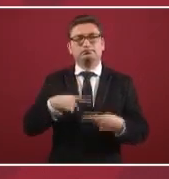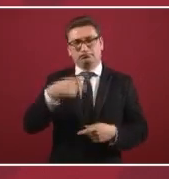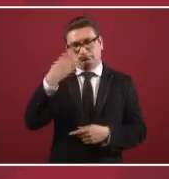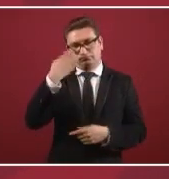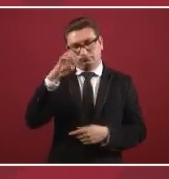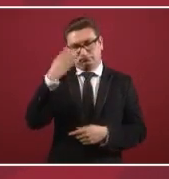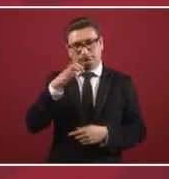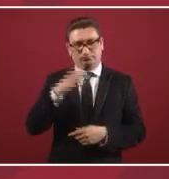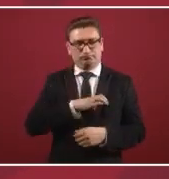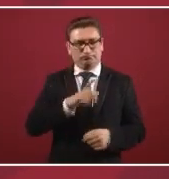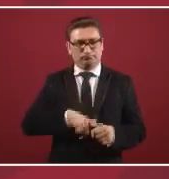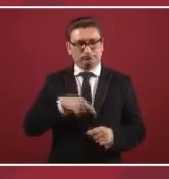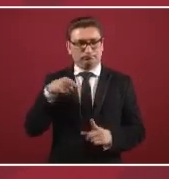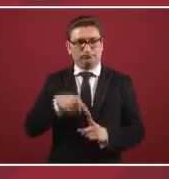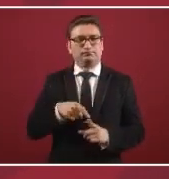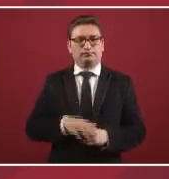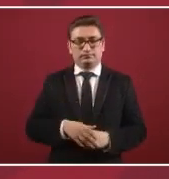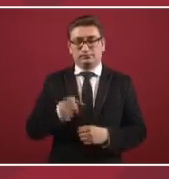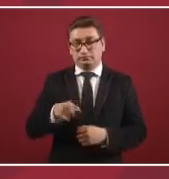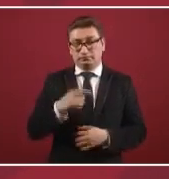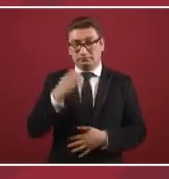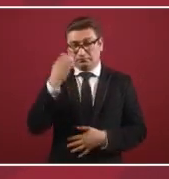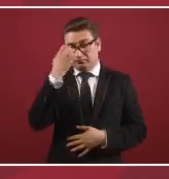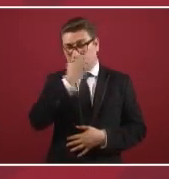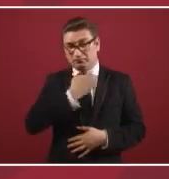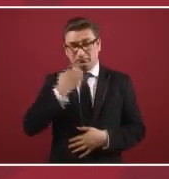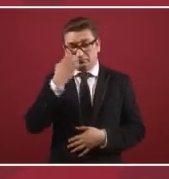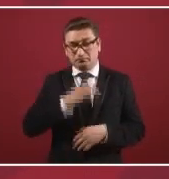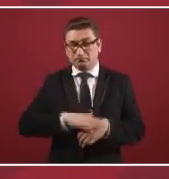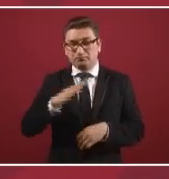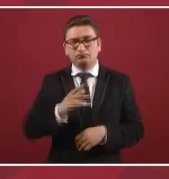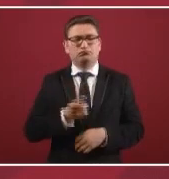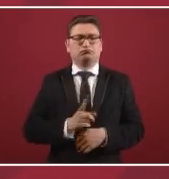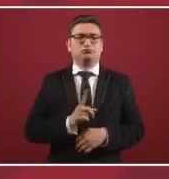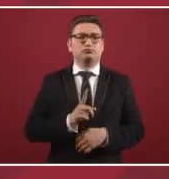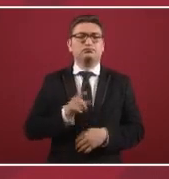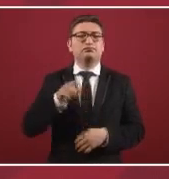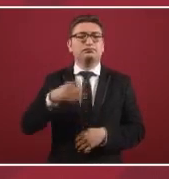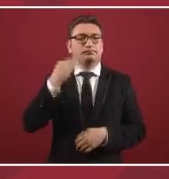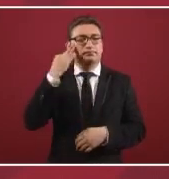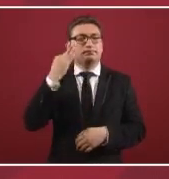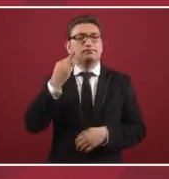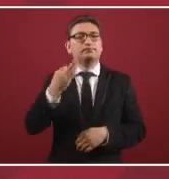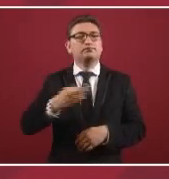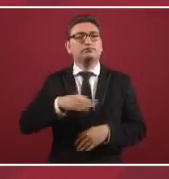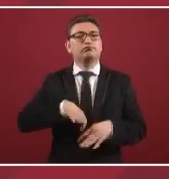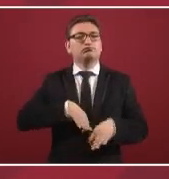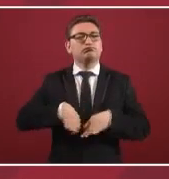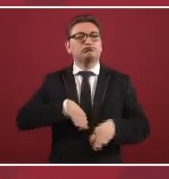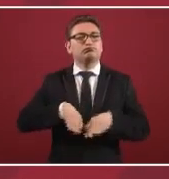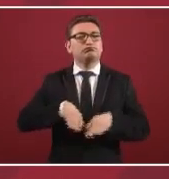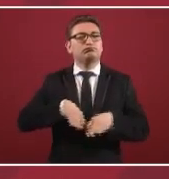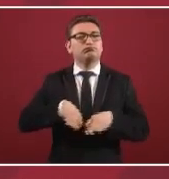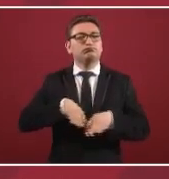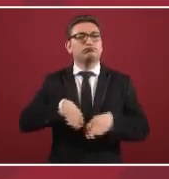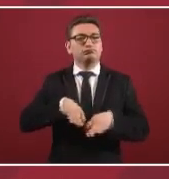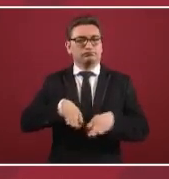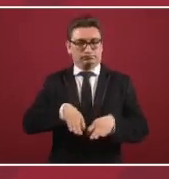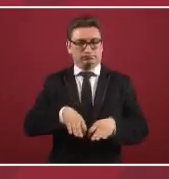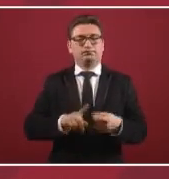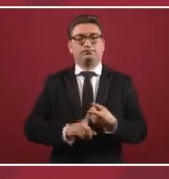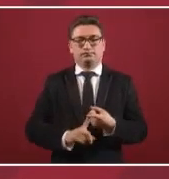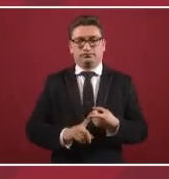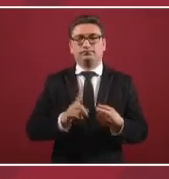Y ahí no es tanto el examen, ahí es el tiempo que estén. Lo